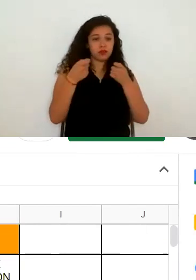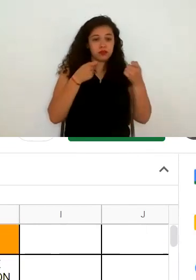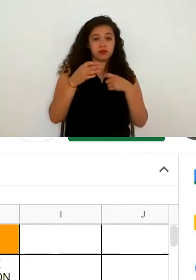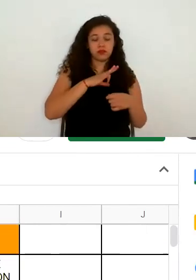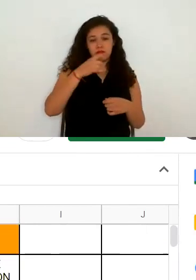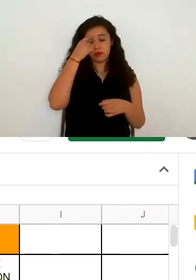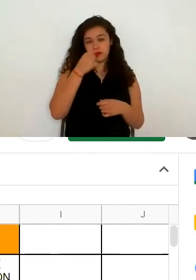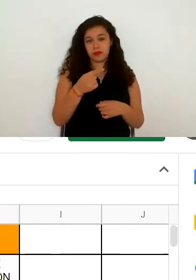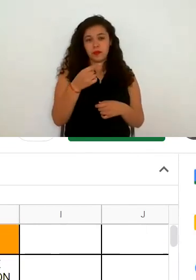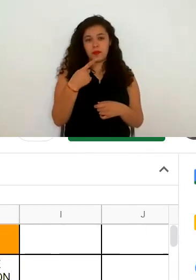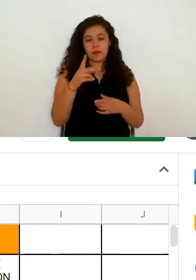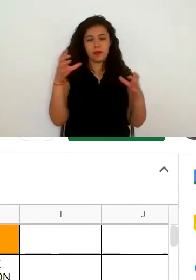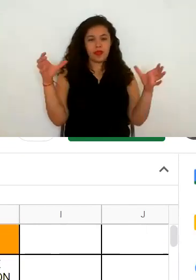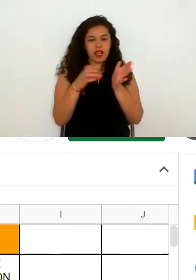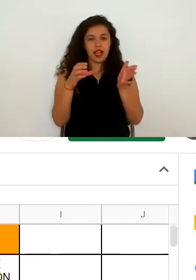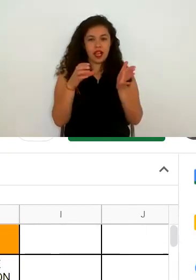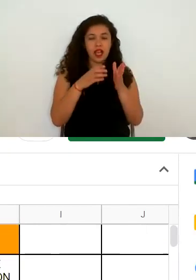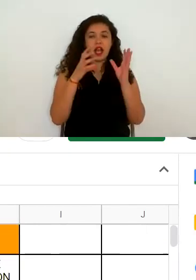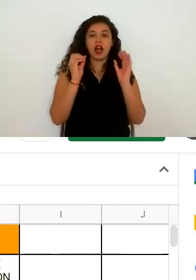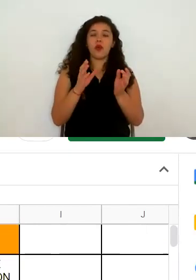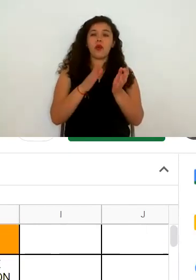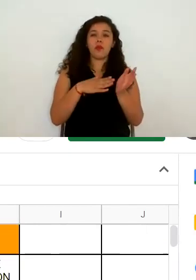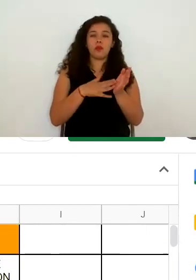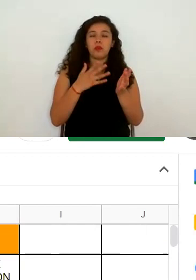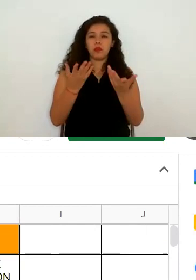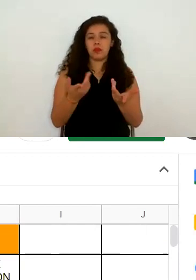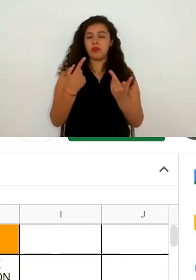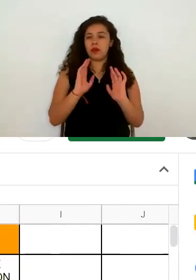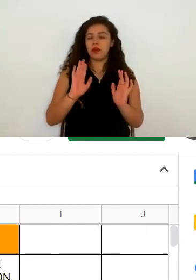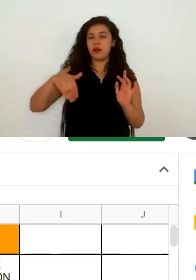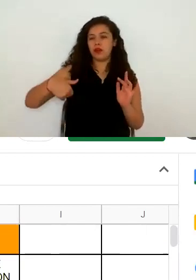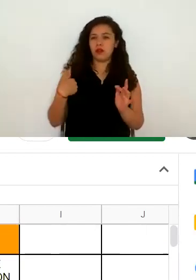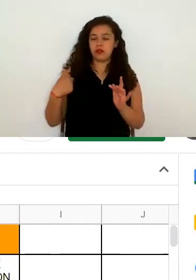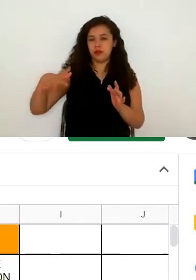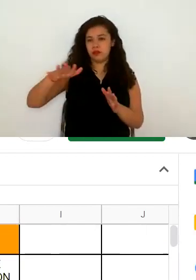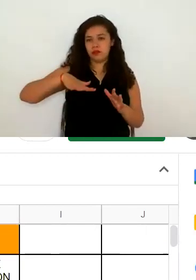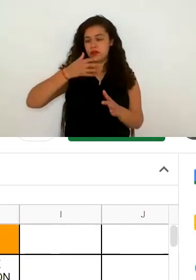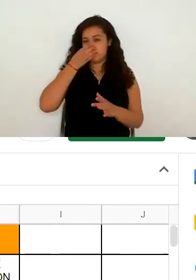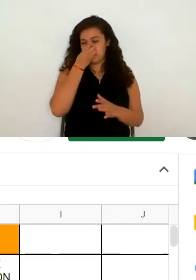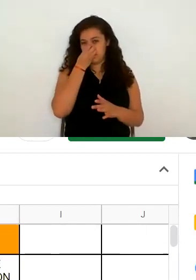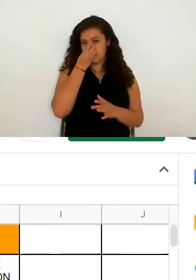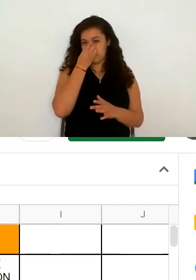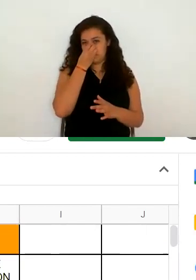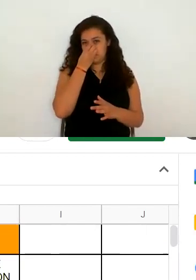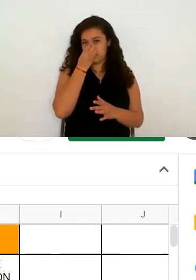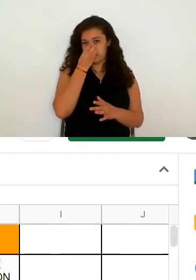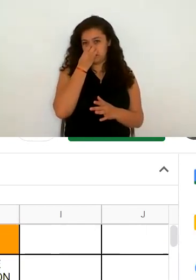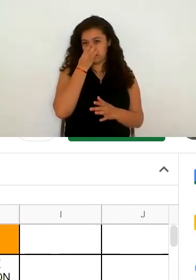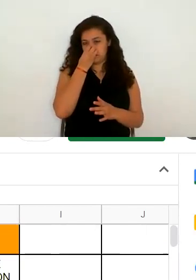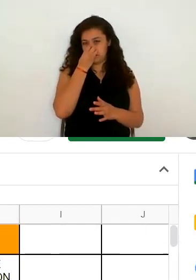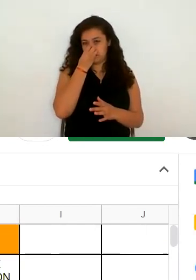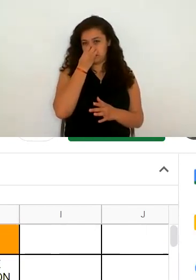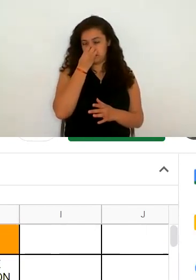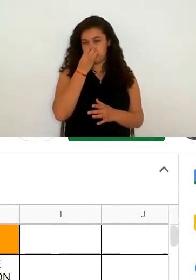de las cajas o expedientes que se van a resguardar en ese espacio. Ahora, es importante que esos